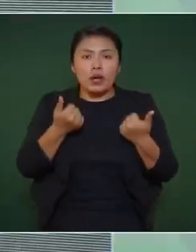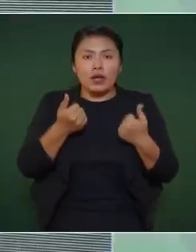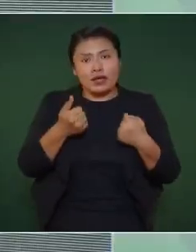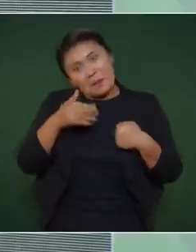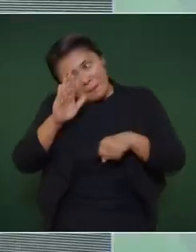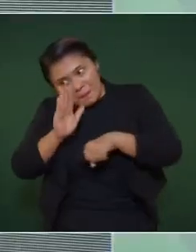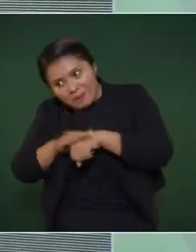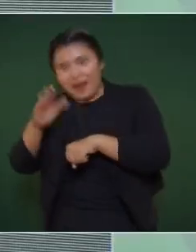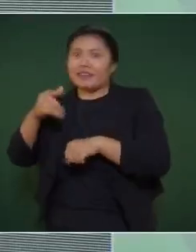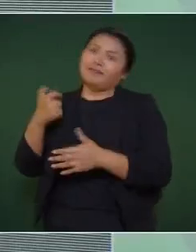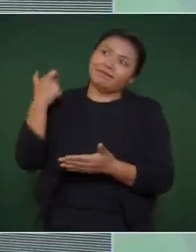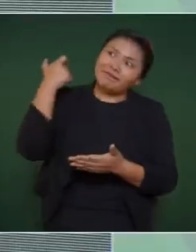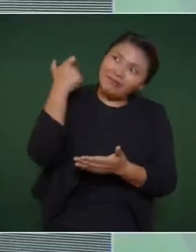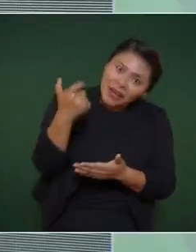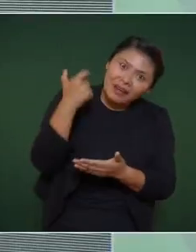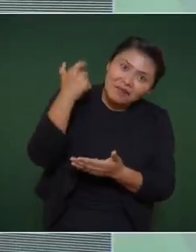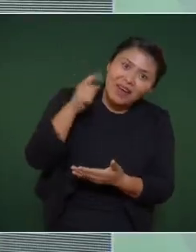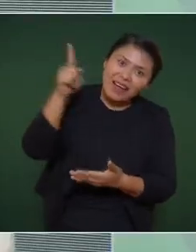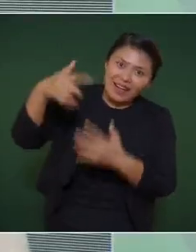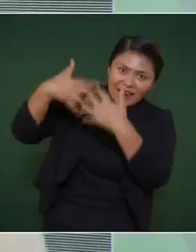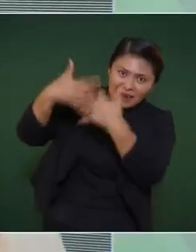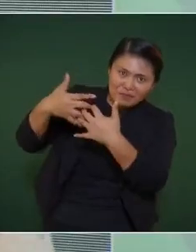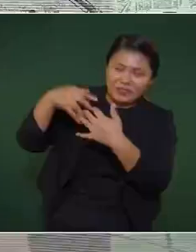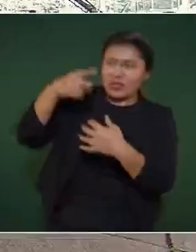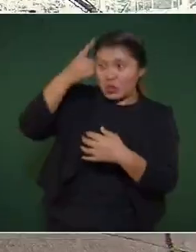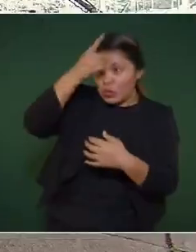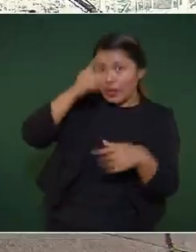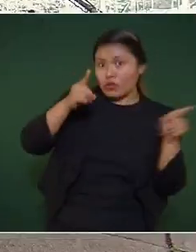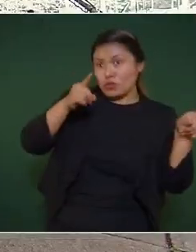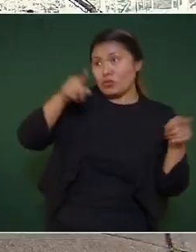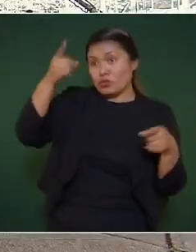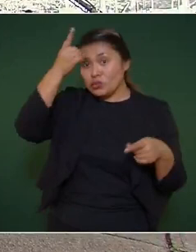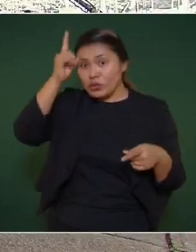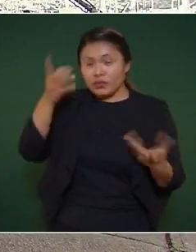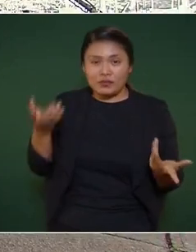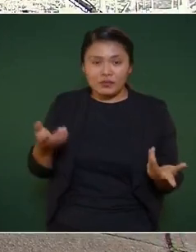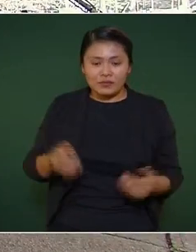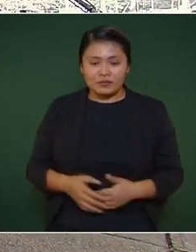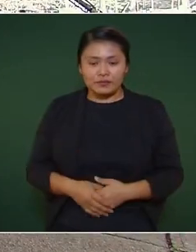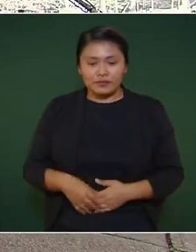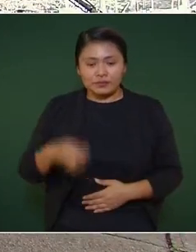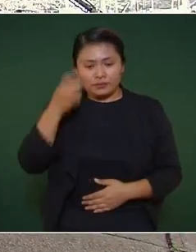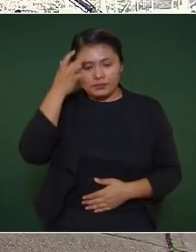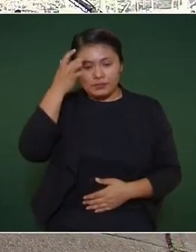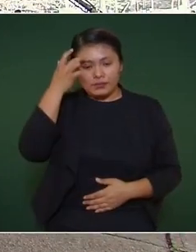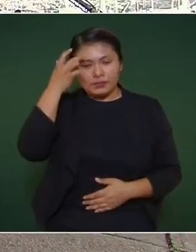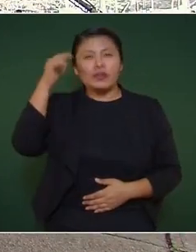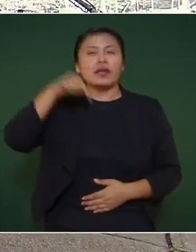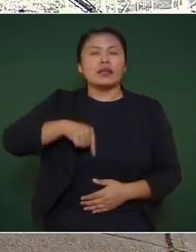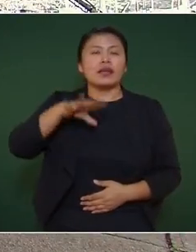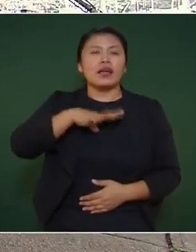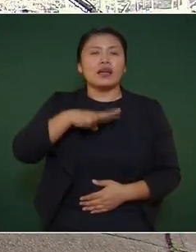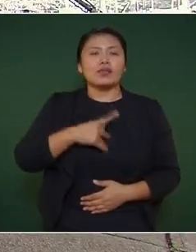Así nos dejaron. Ah, no. Aquí tenemos uno que inauguró Yunes.